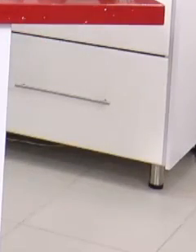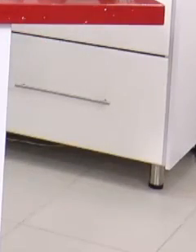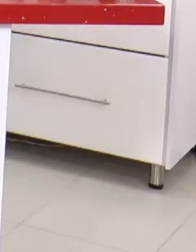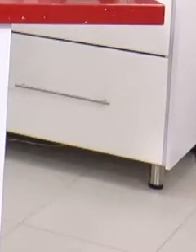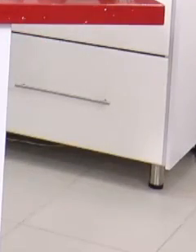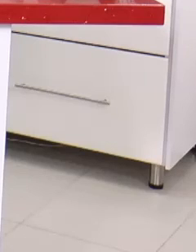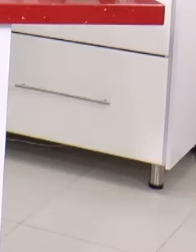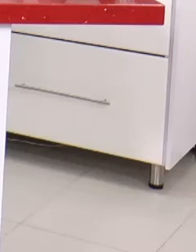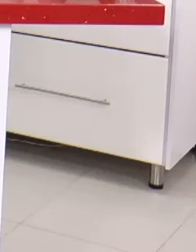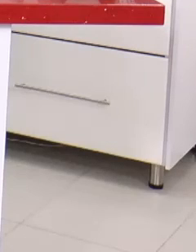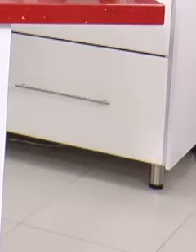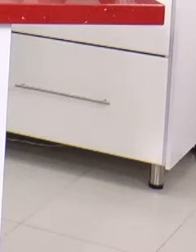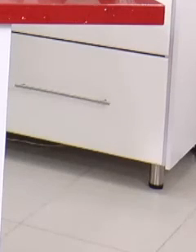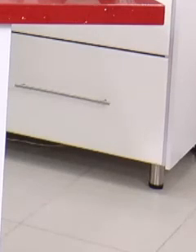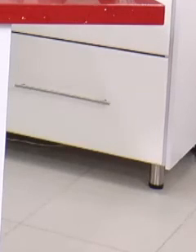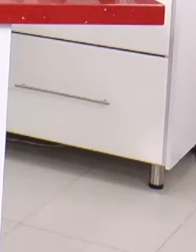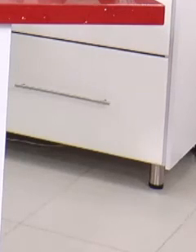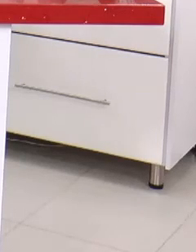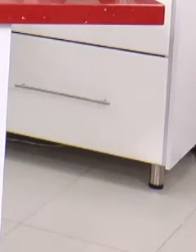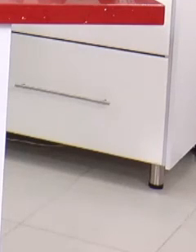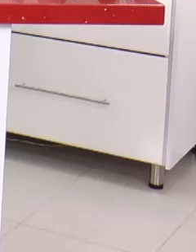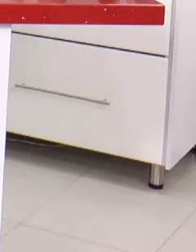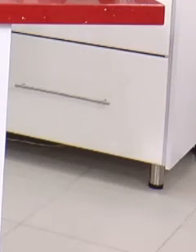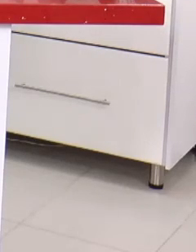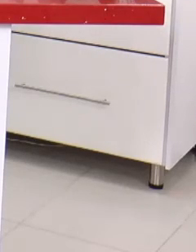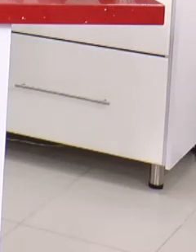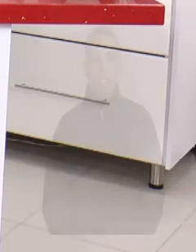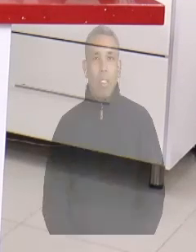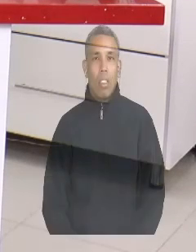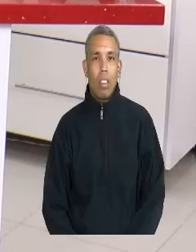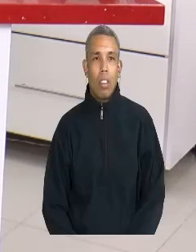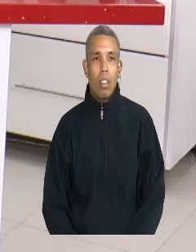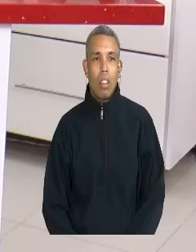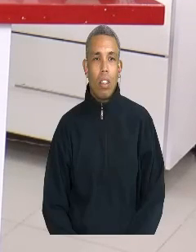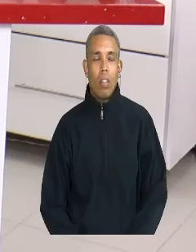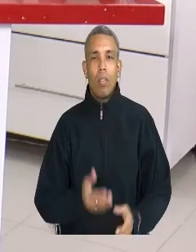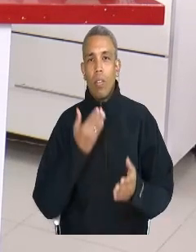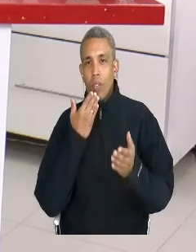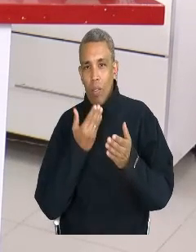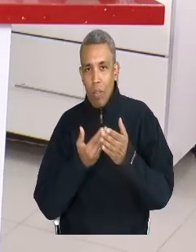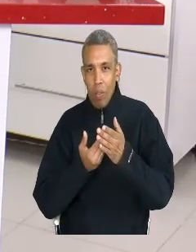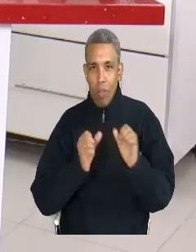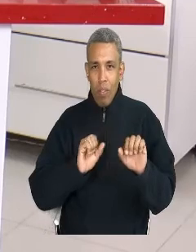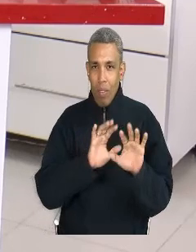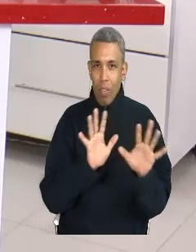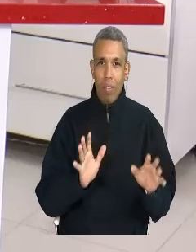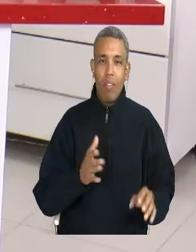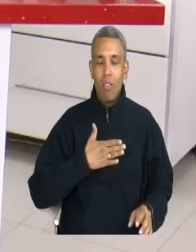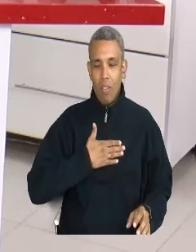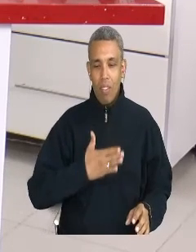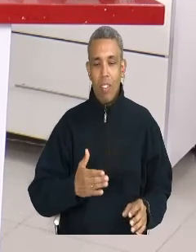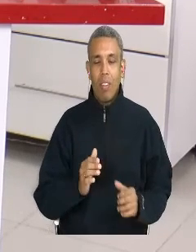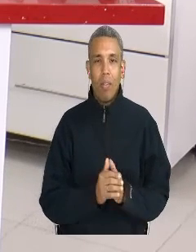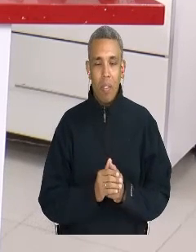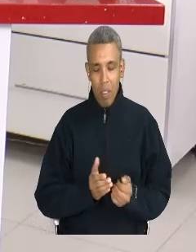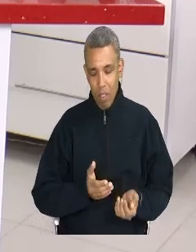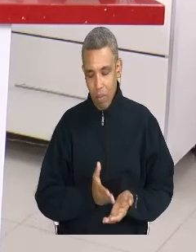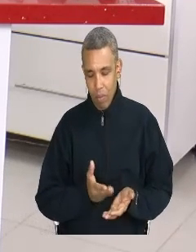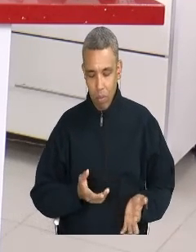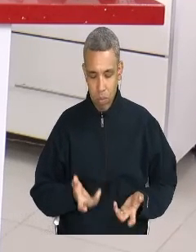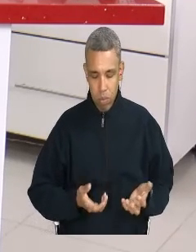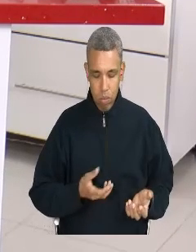buenos días, gente linda de Barranca. ¿Cómo está? Dios los bendiga. Una vez más acá con ustedes en su programa A Pedir de Boca, hoy